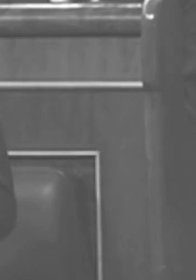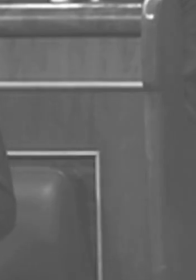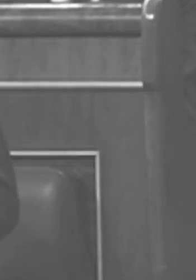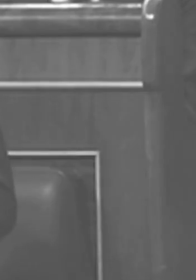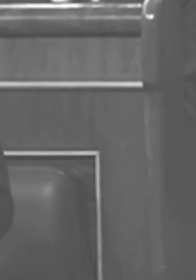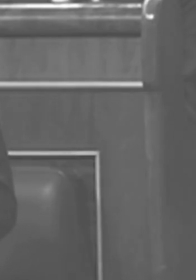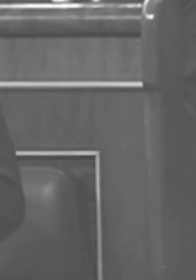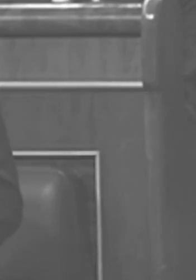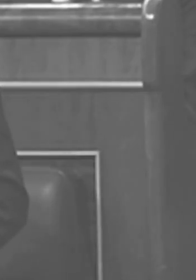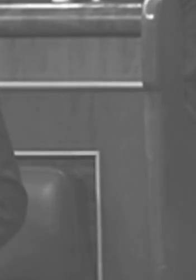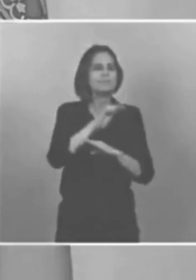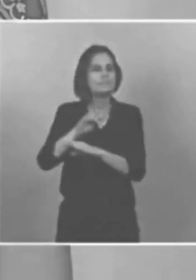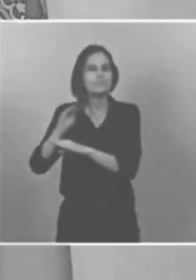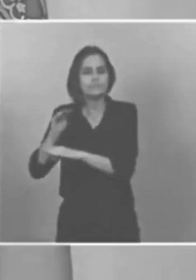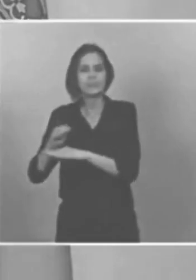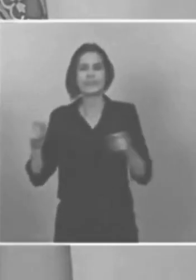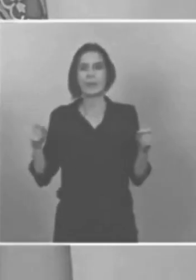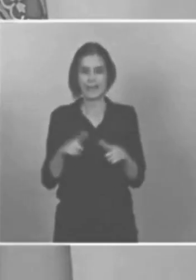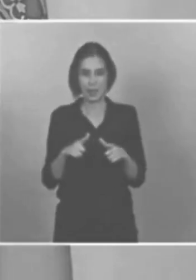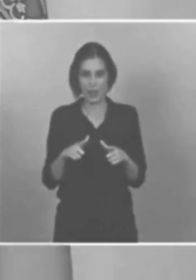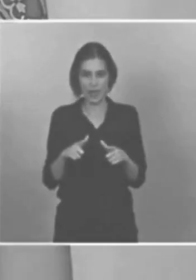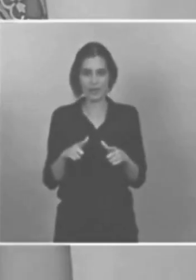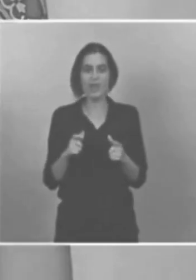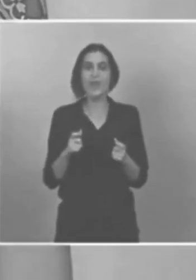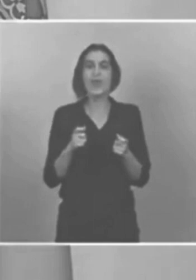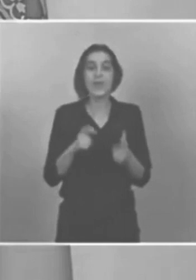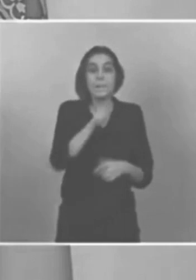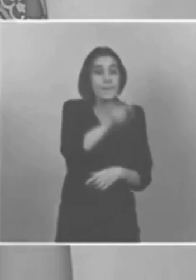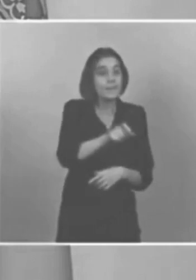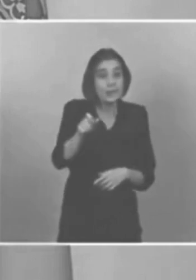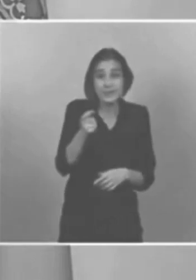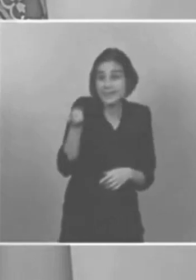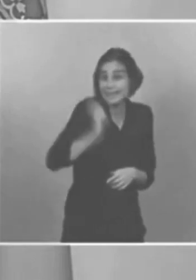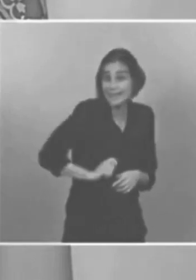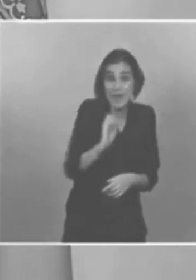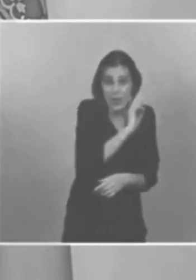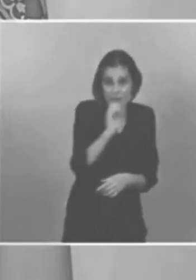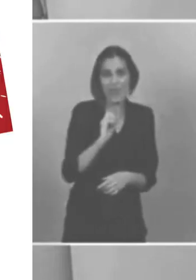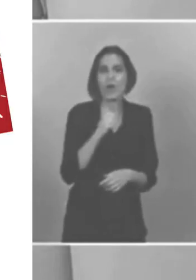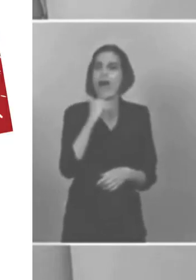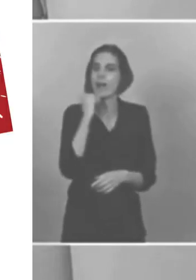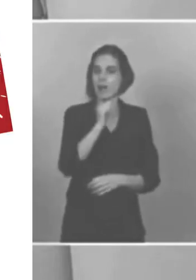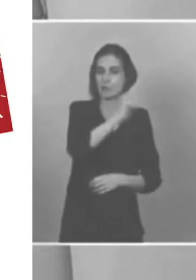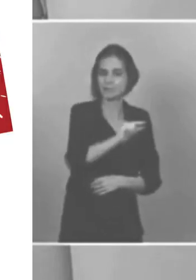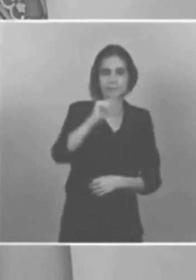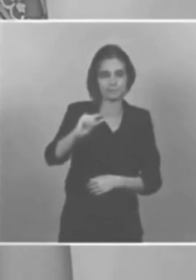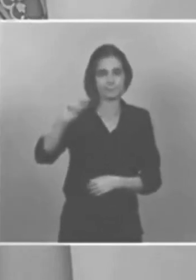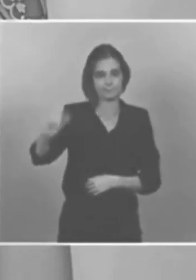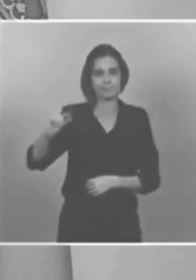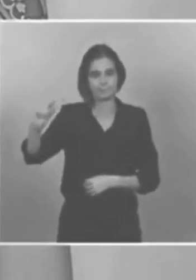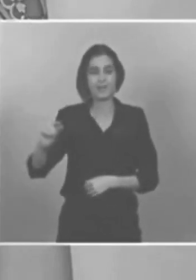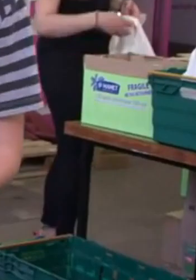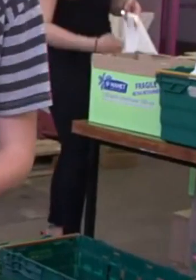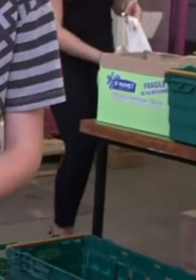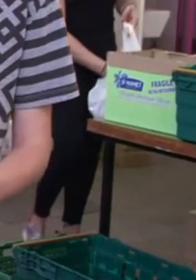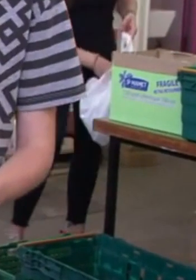de cuentas, la derecha lo hubiera hecho peor. Casi todo lo que hemos oído por boca del gobierno sobre el ingreso mínimo vital es mentira. Ni va destinado a todas